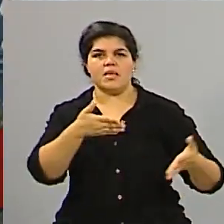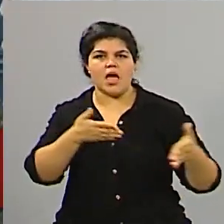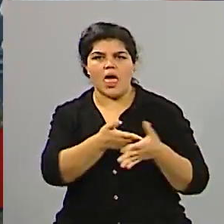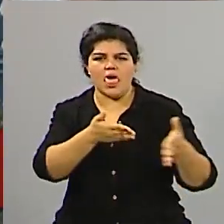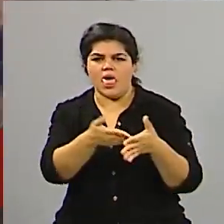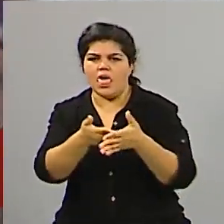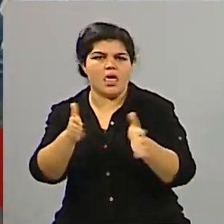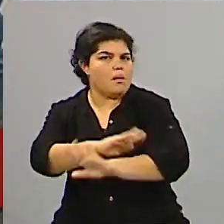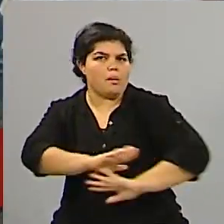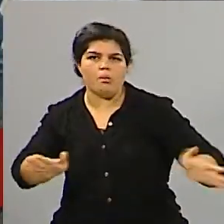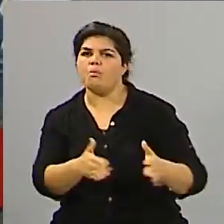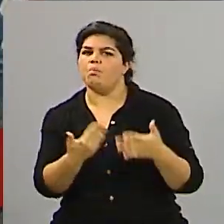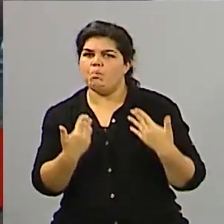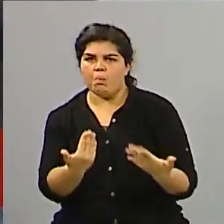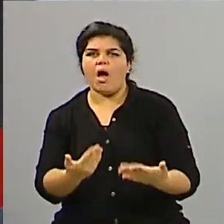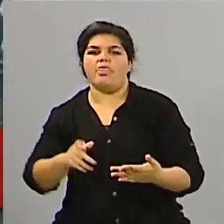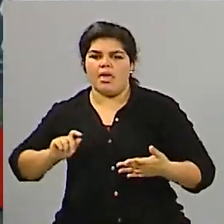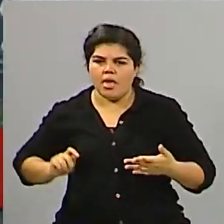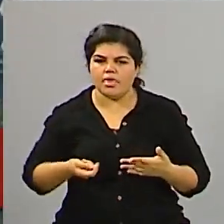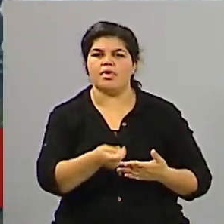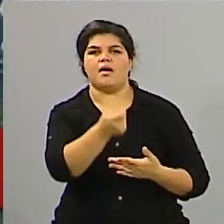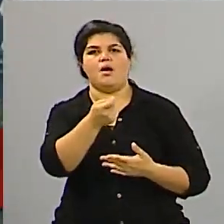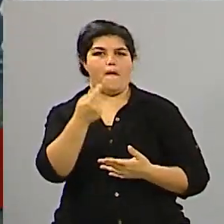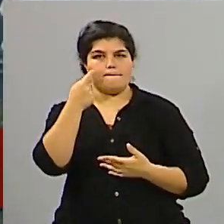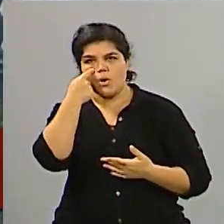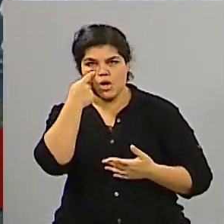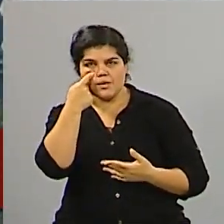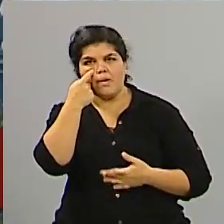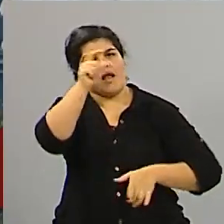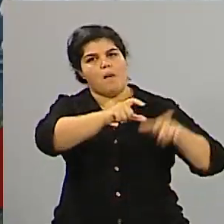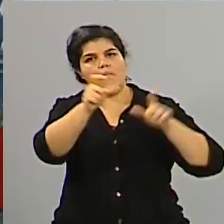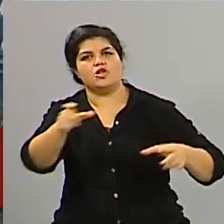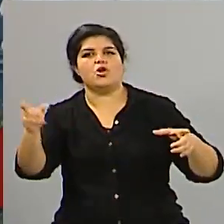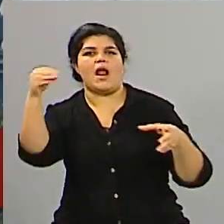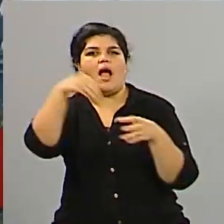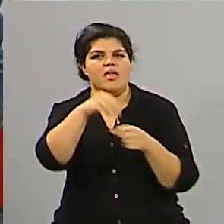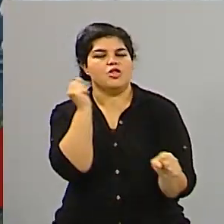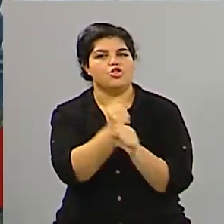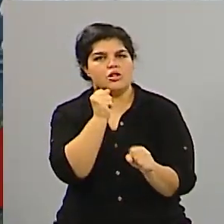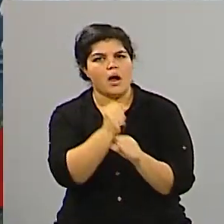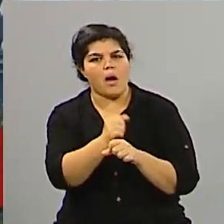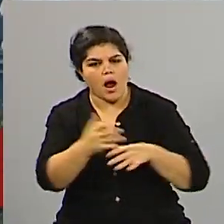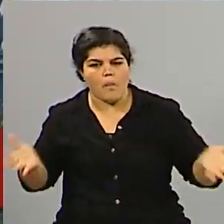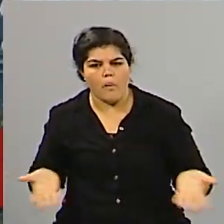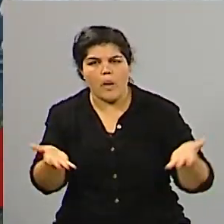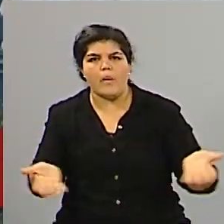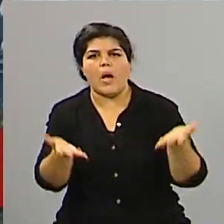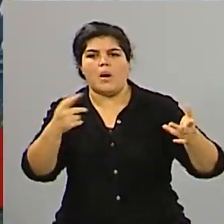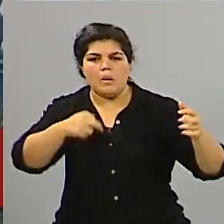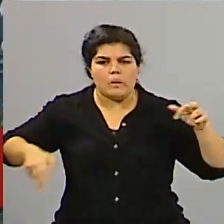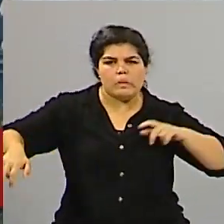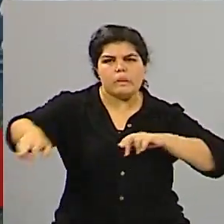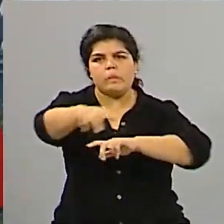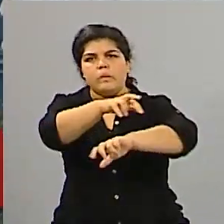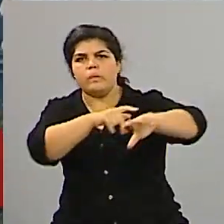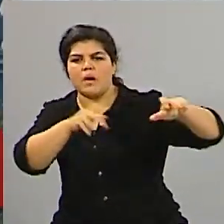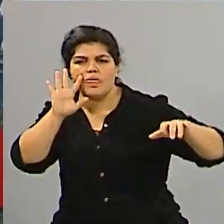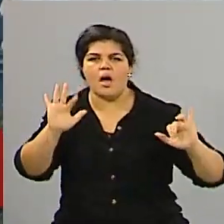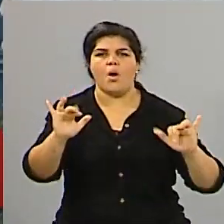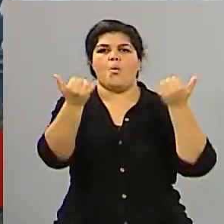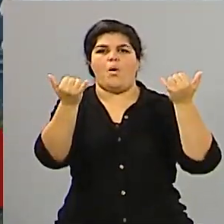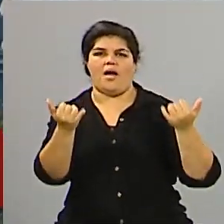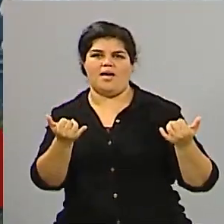a una pausa y enseguida vamos a estar hablando, nos vamos a meter específicamente cuáles son los puntos destacados de los objetivos que se